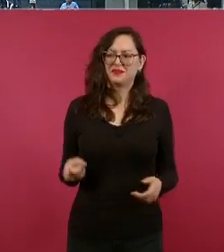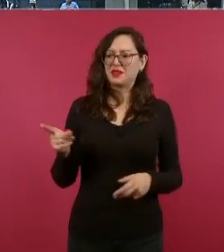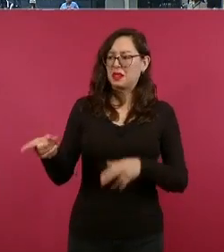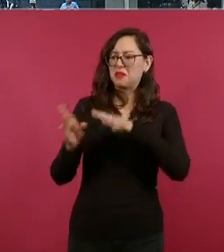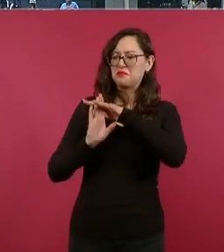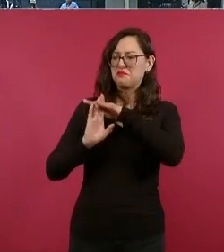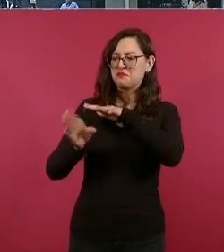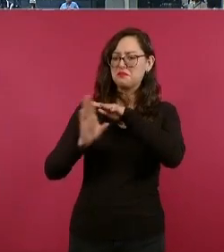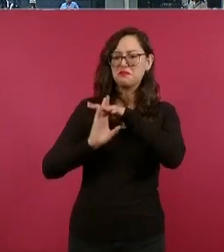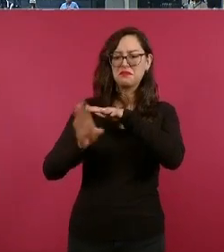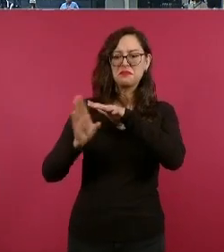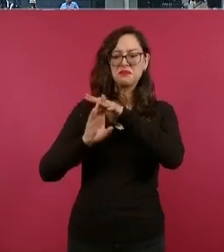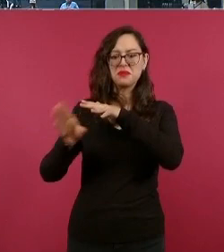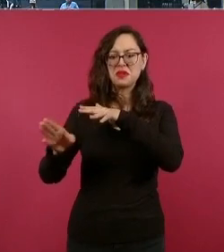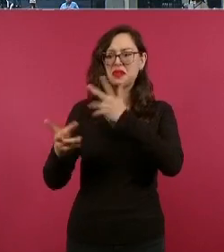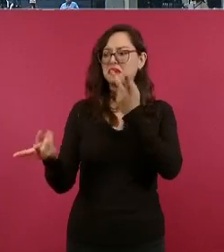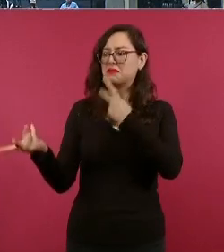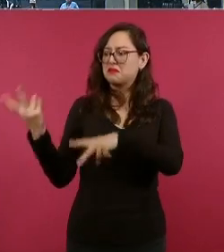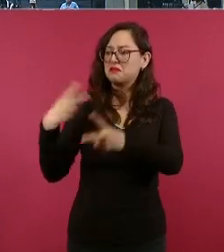Si ya se fueron,